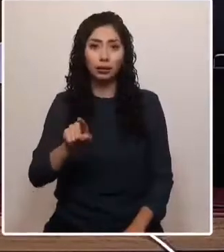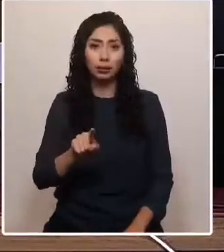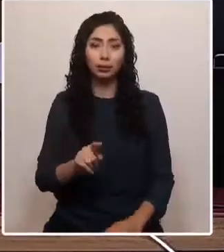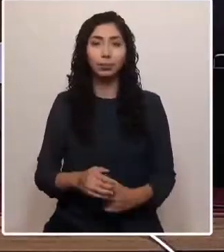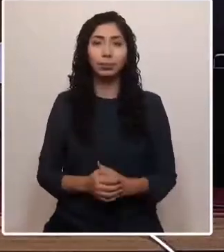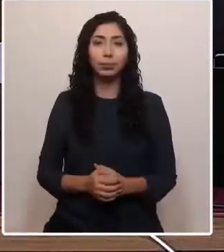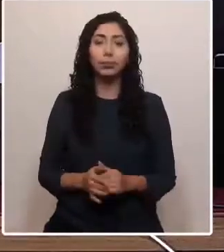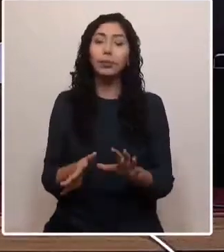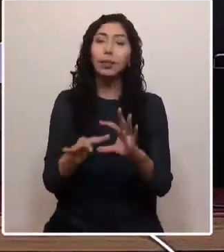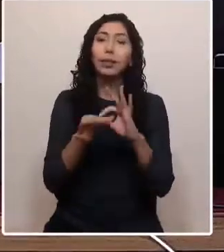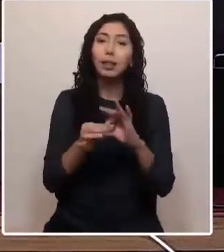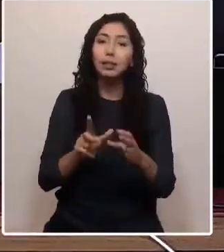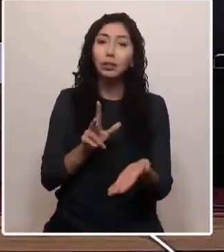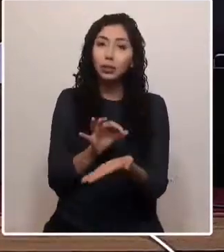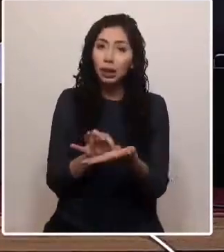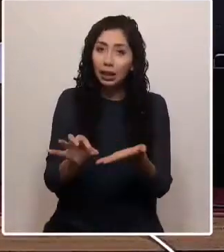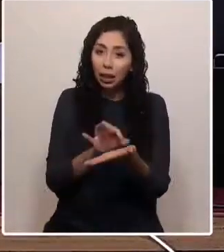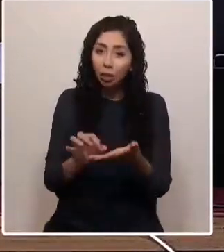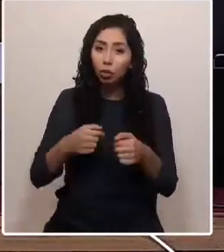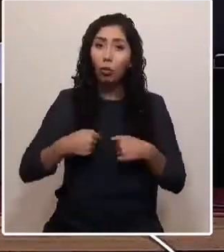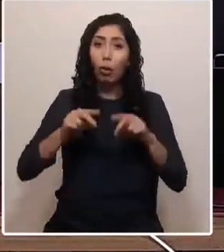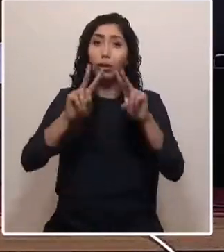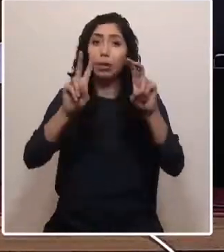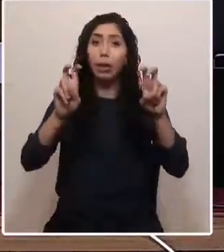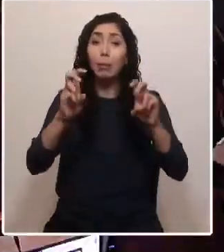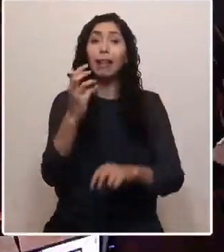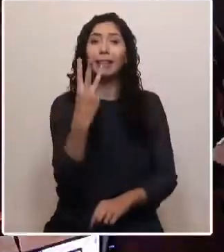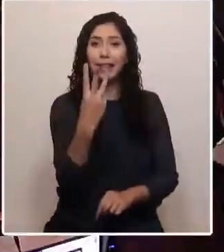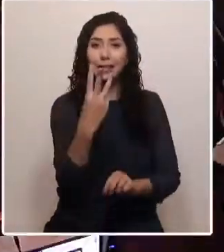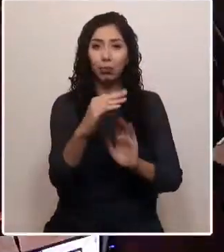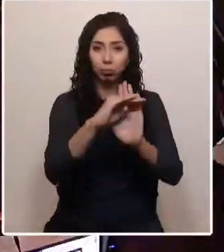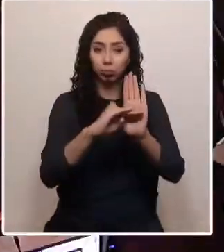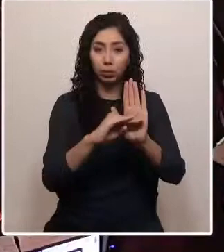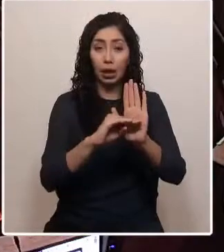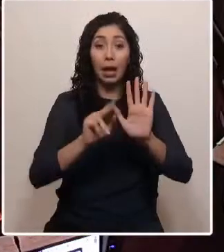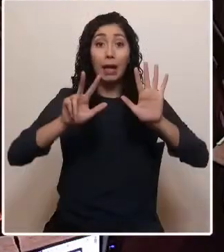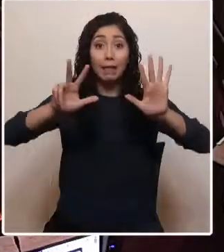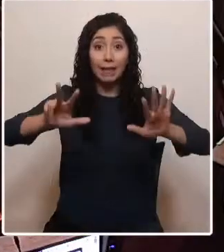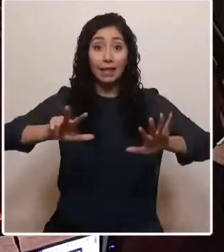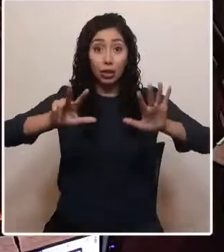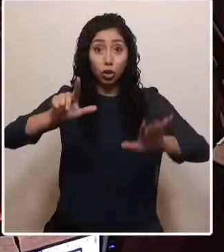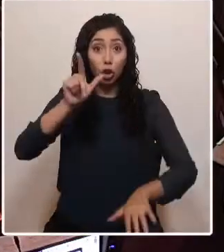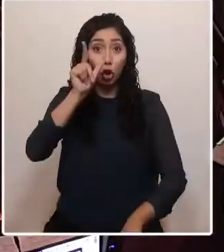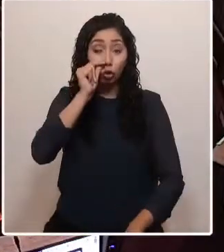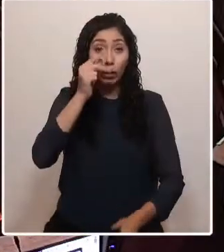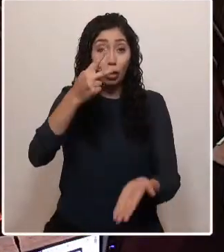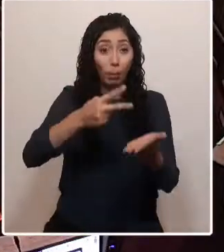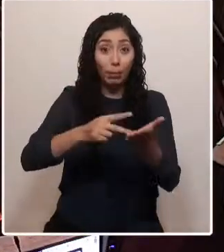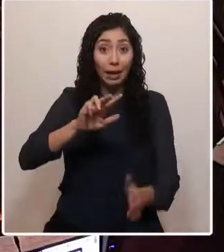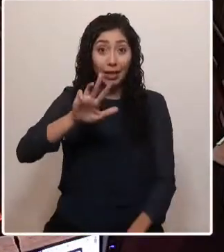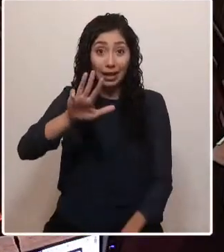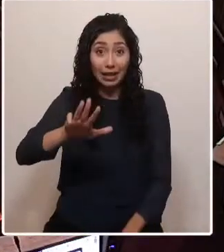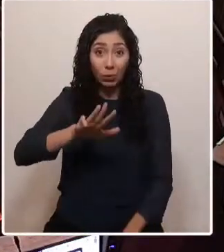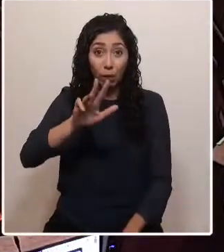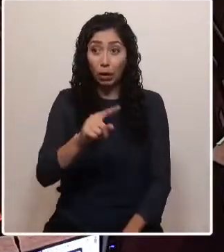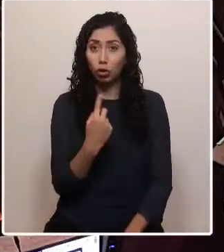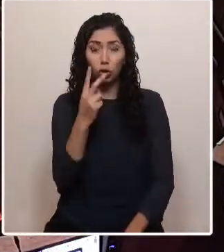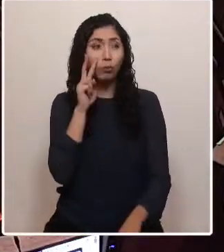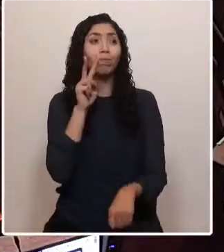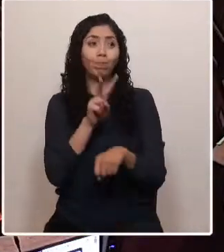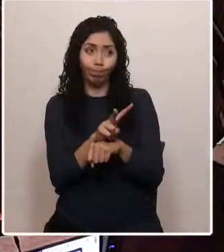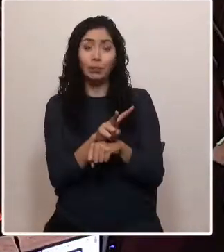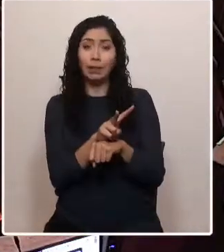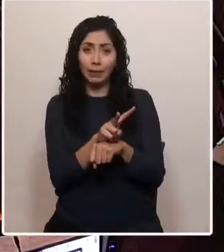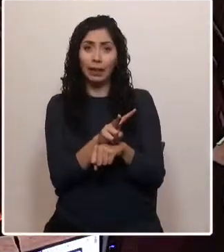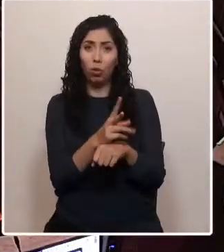Gracias, señor secretario. Me referiré al punto 3 de la cuenta. Desde el 18 de octubre del 2019 hemos sido testigos de una